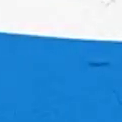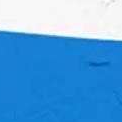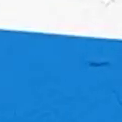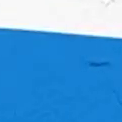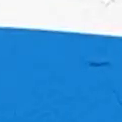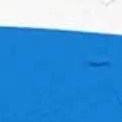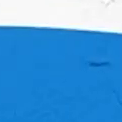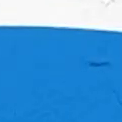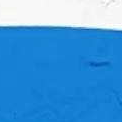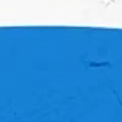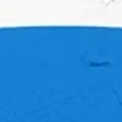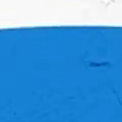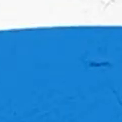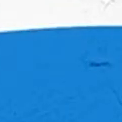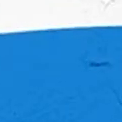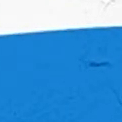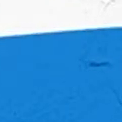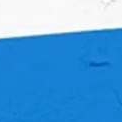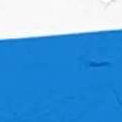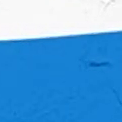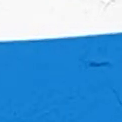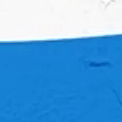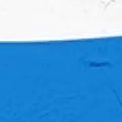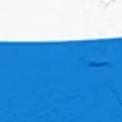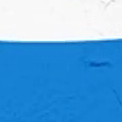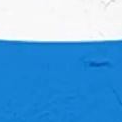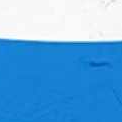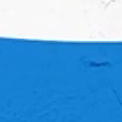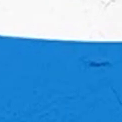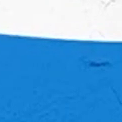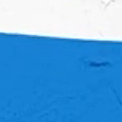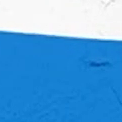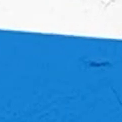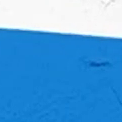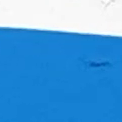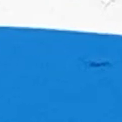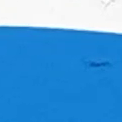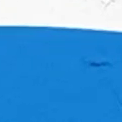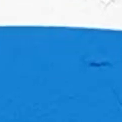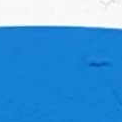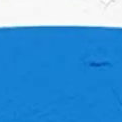Juega creyendo que será posible. Esto fue el sorteo Loto.